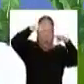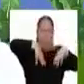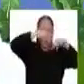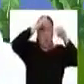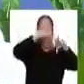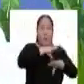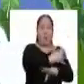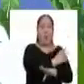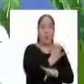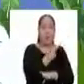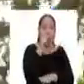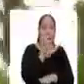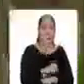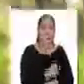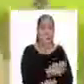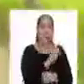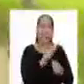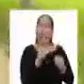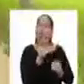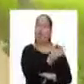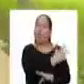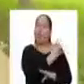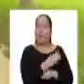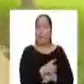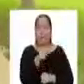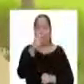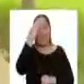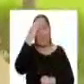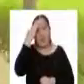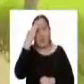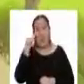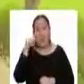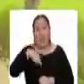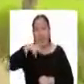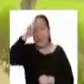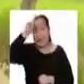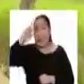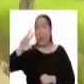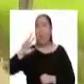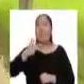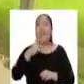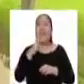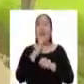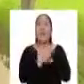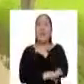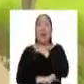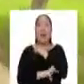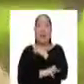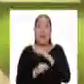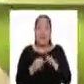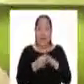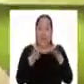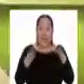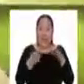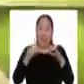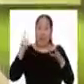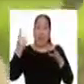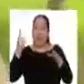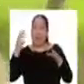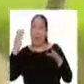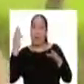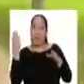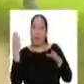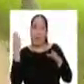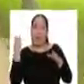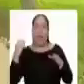gran vegetación. ¿Sabías que el Perú es el tercer país más grande de Sudamérica después de Brasil y Argentina? ¿No? ¿No lo